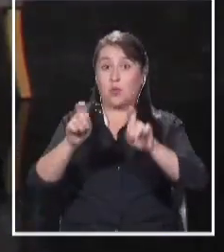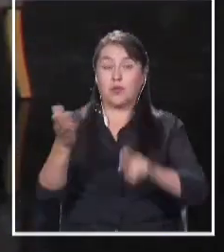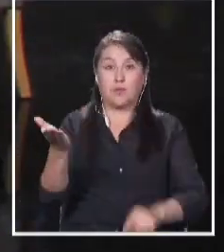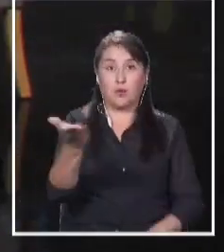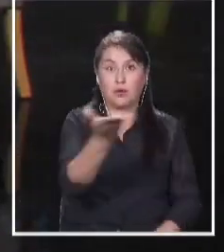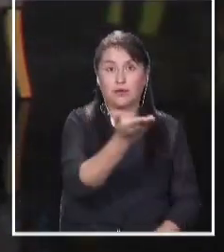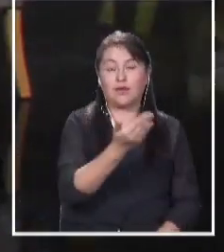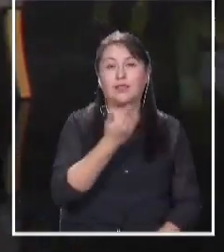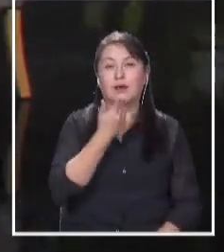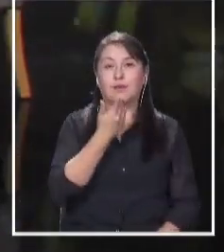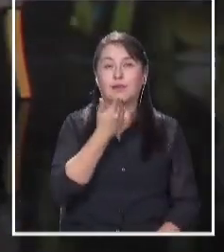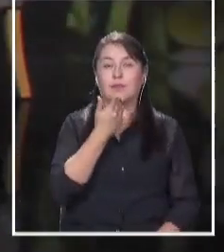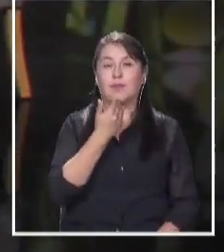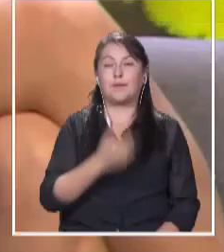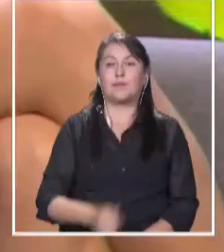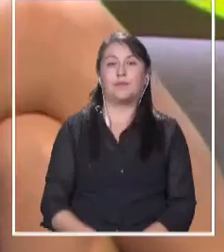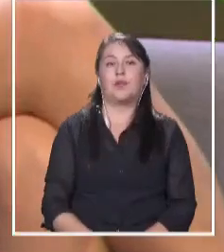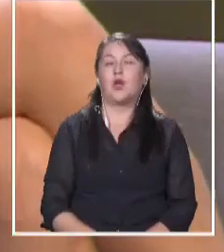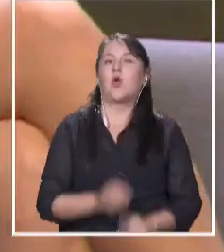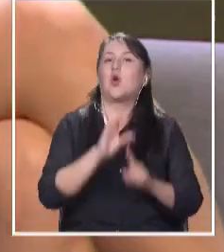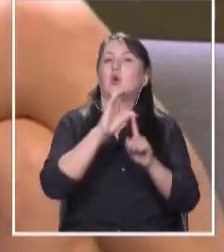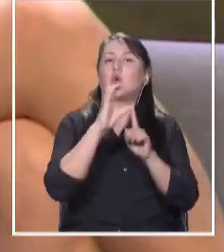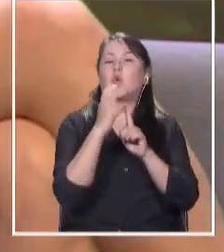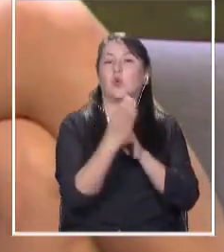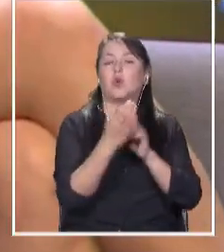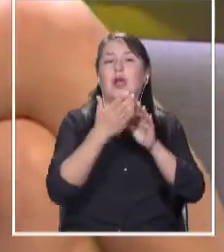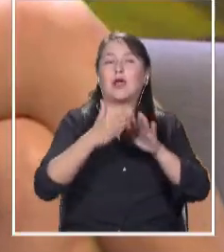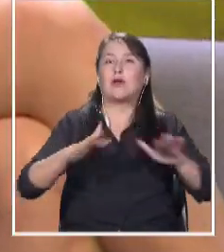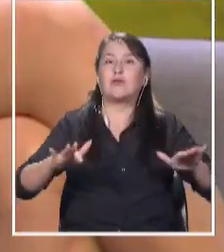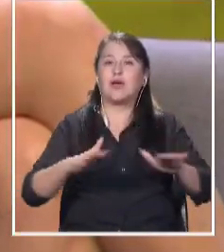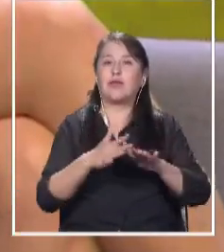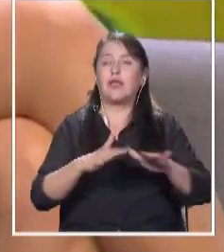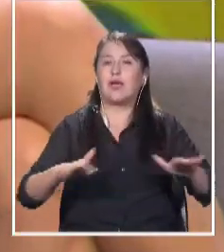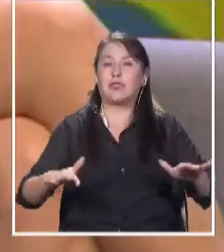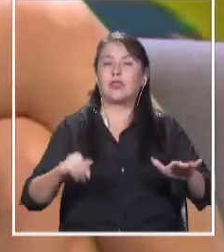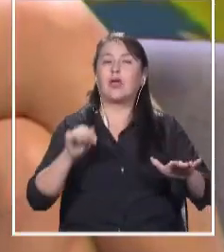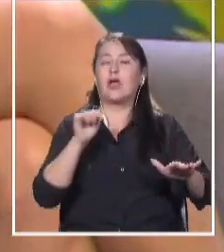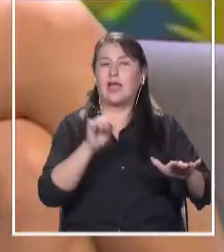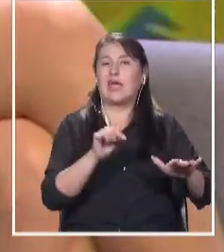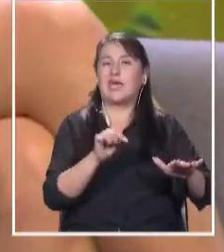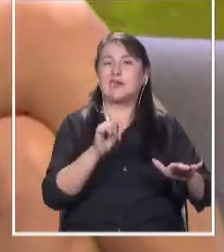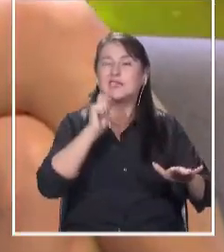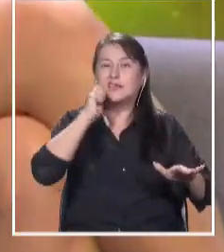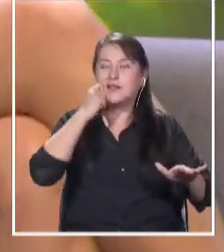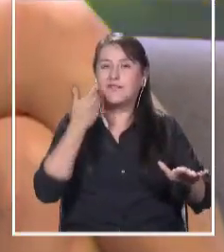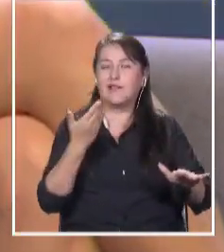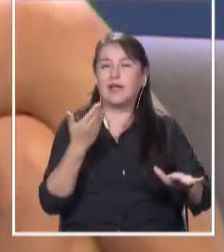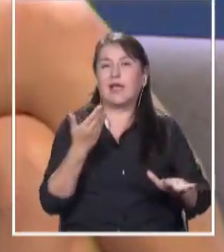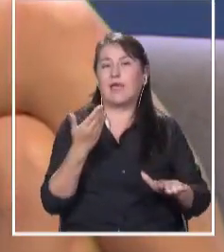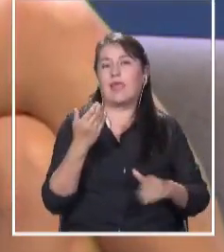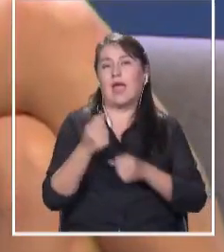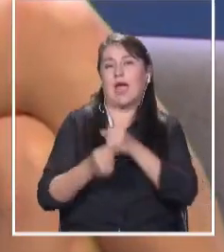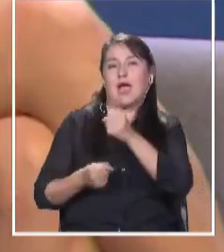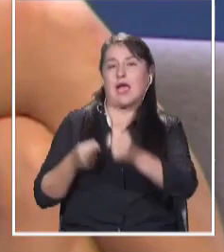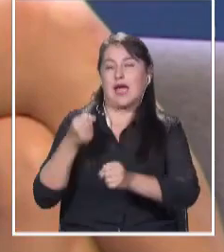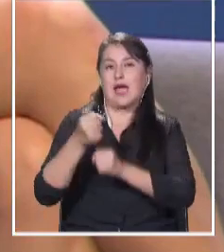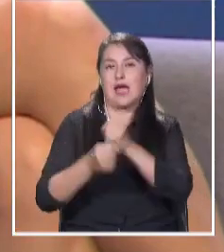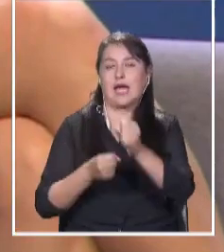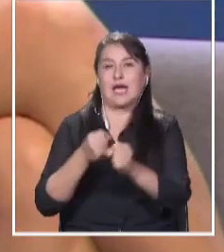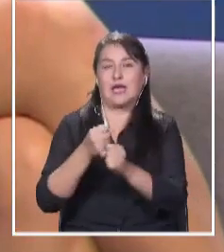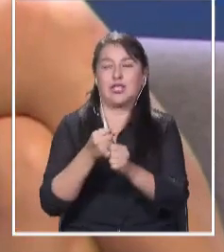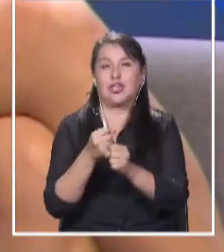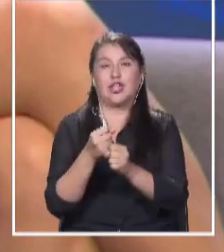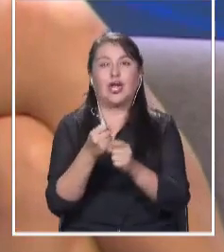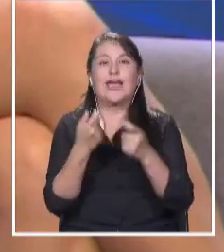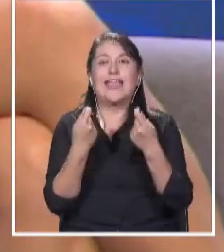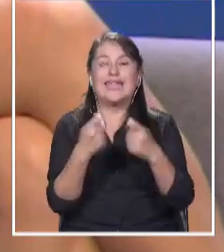Ya. Cultura oceánica es un término que se acuña desde hace bastante tiempo y que trata como de reunir todos los